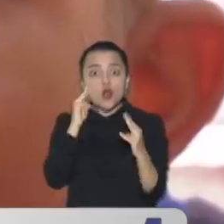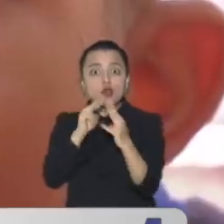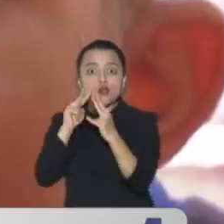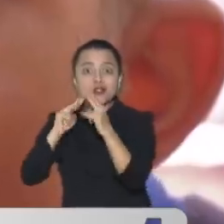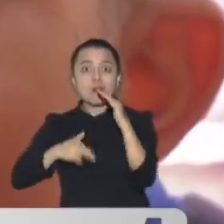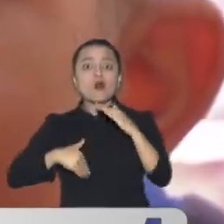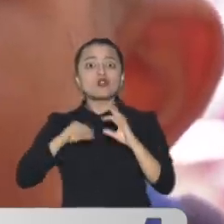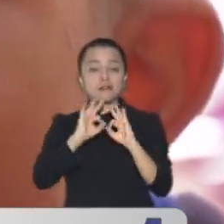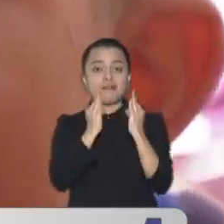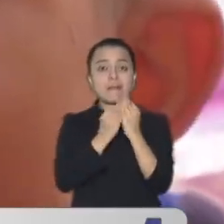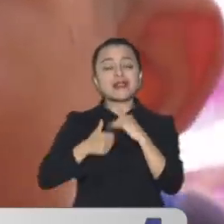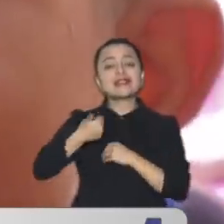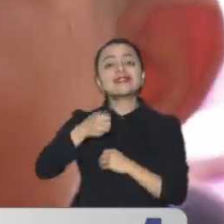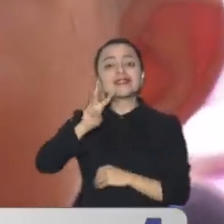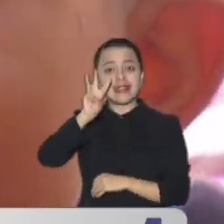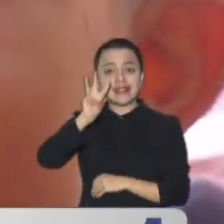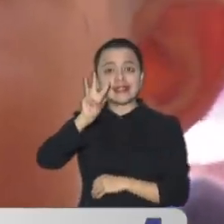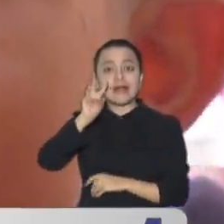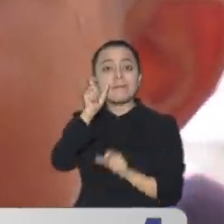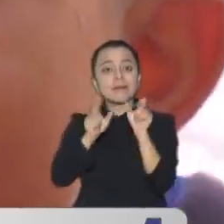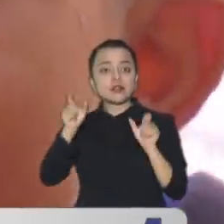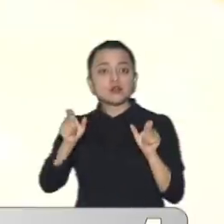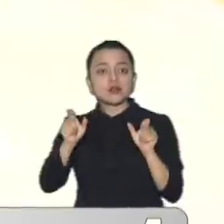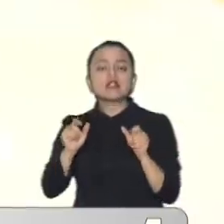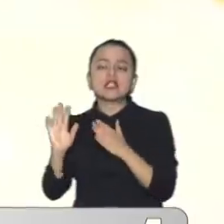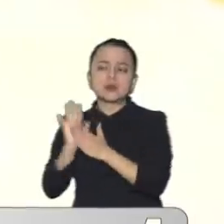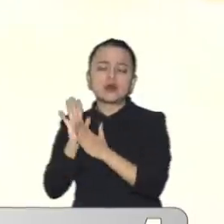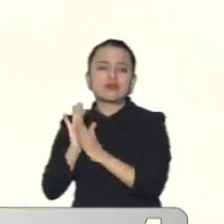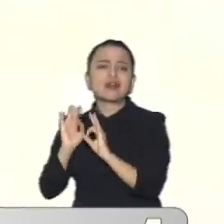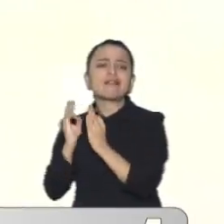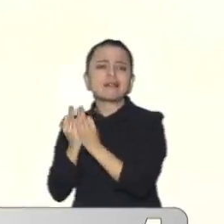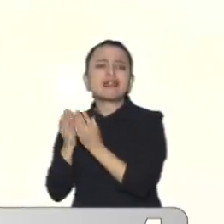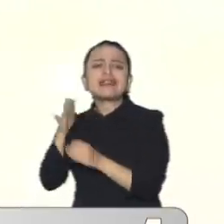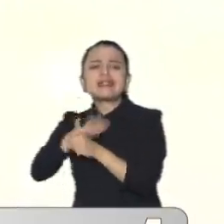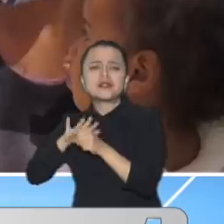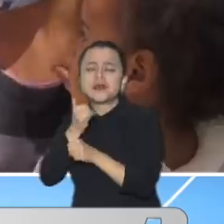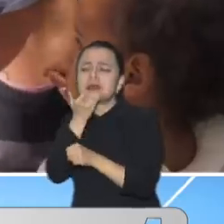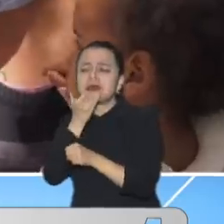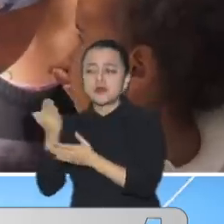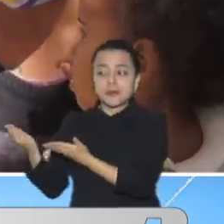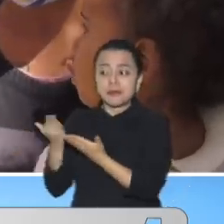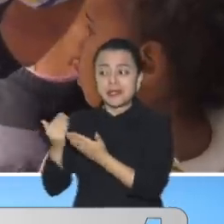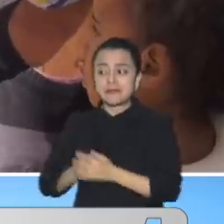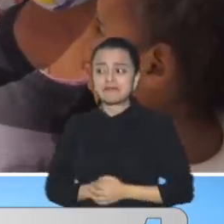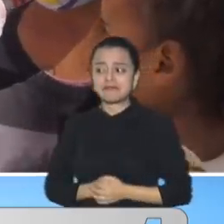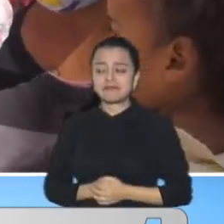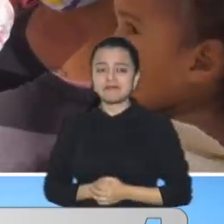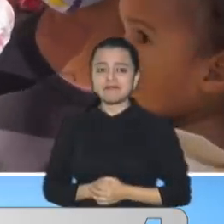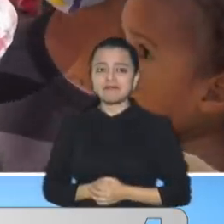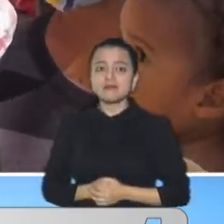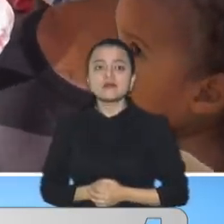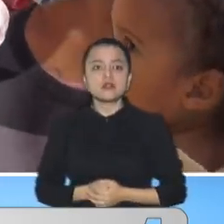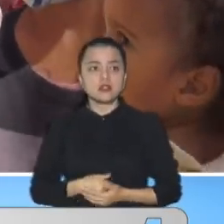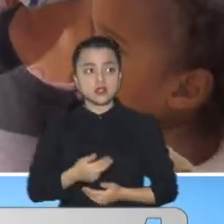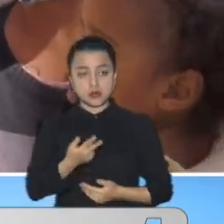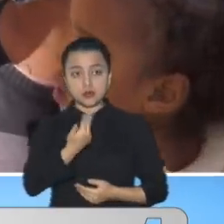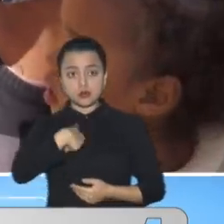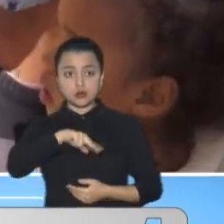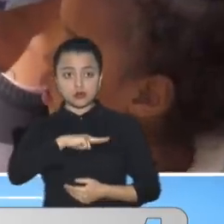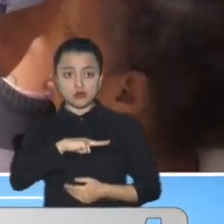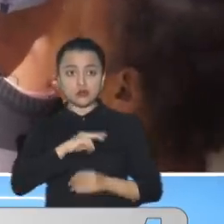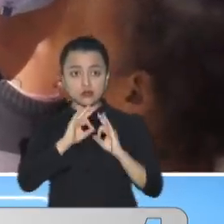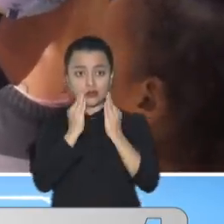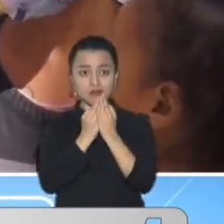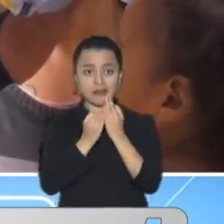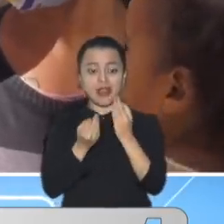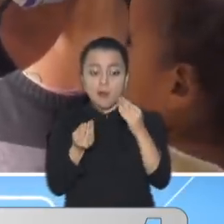Esta mujer es madre cabeza de hogar, nos va a contar por favor su historia. Bienvenida a CMI. Buenos días, mira, nosotros somos una familia de